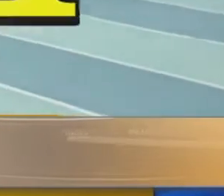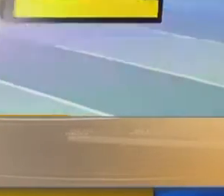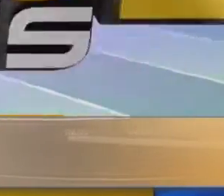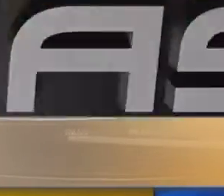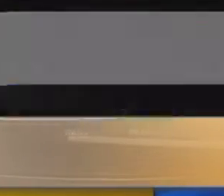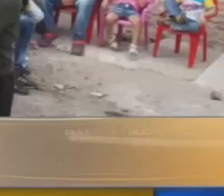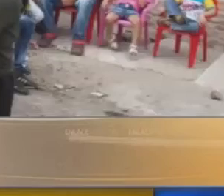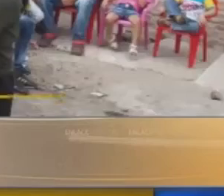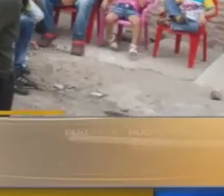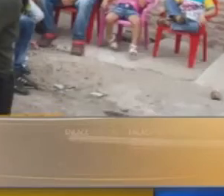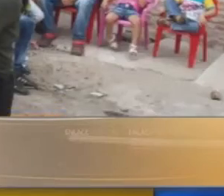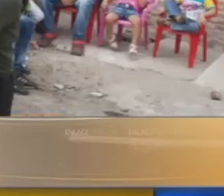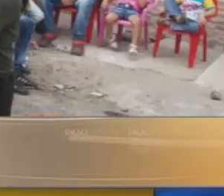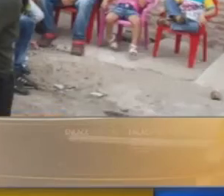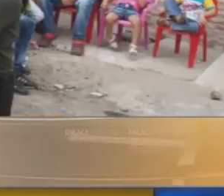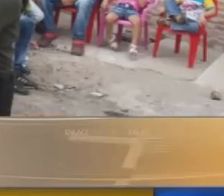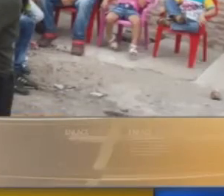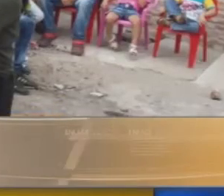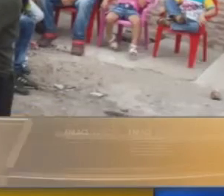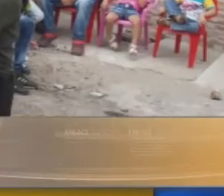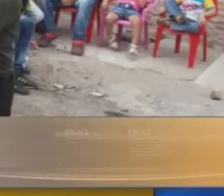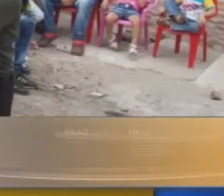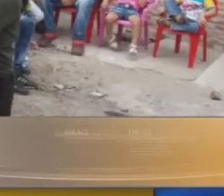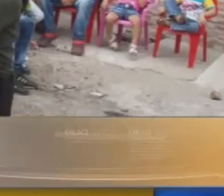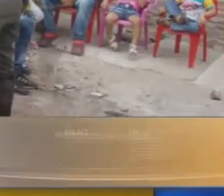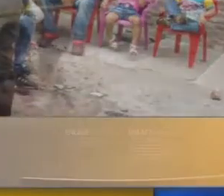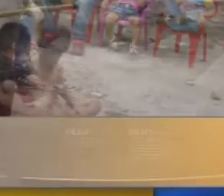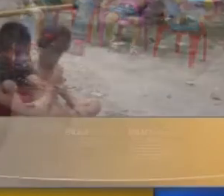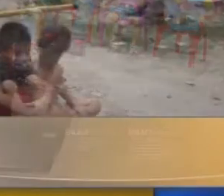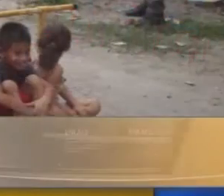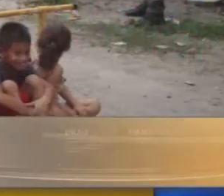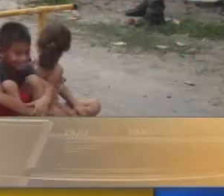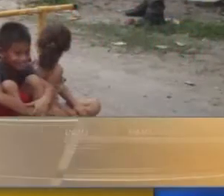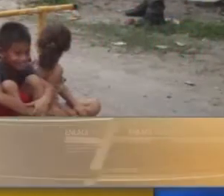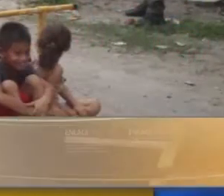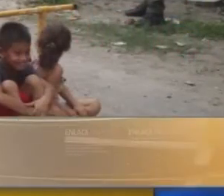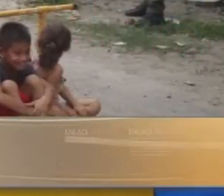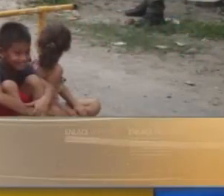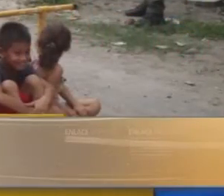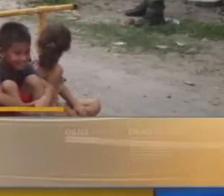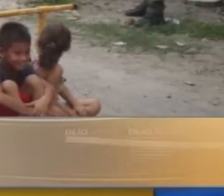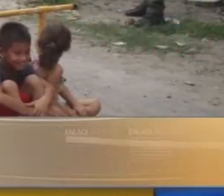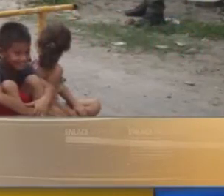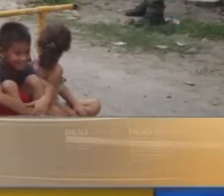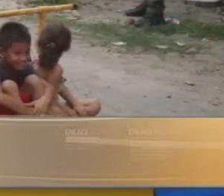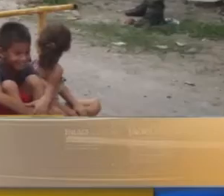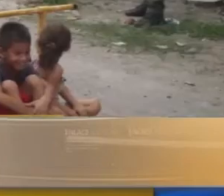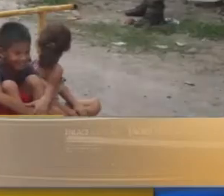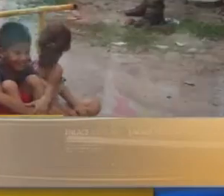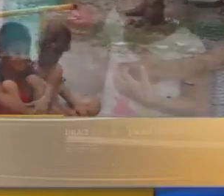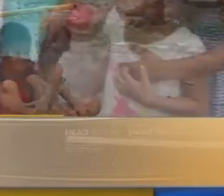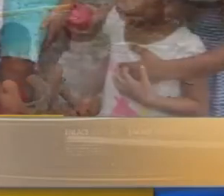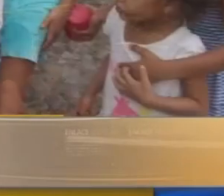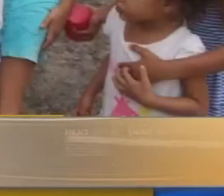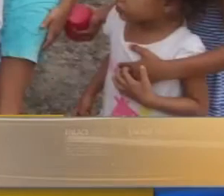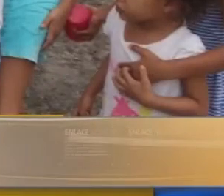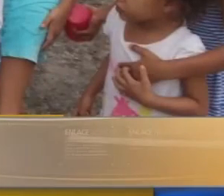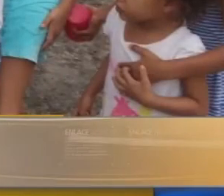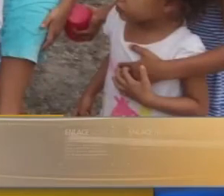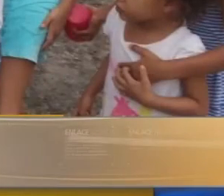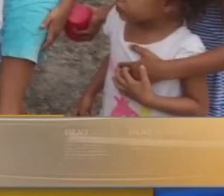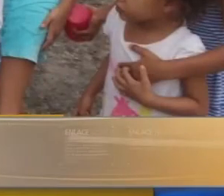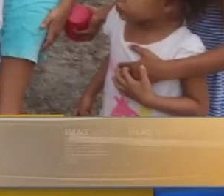de Atletismo. Y en la mira, familias del barrio Colina del Norte se integraron en una jornada lúdica y recreativa. De